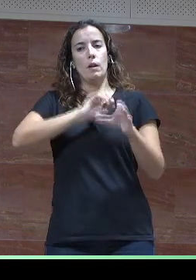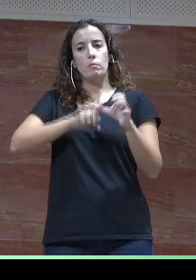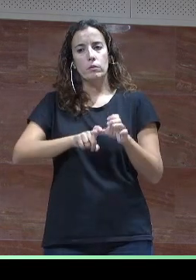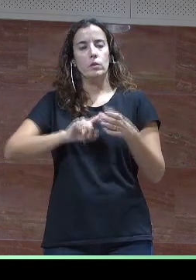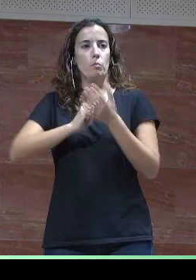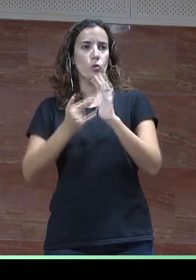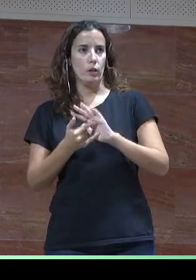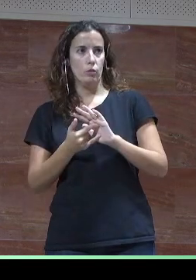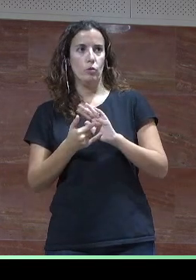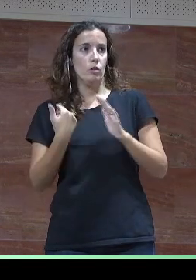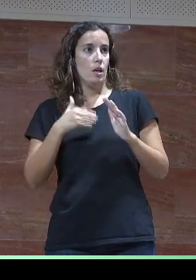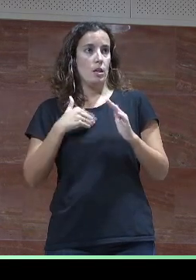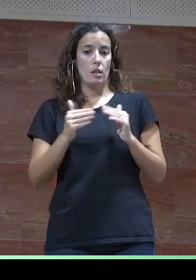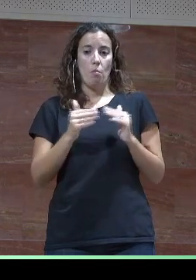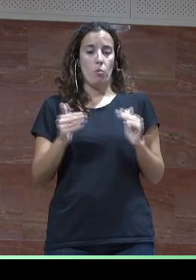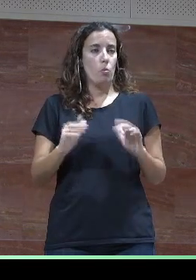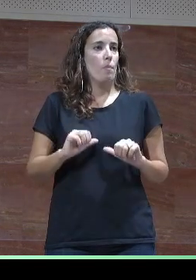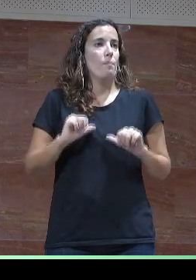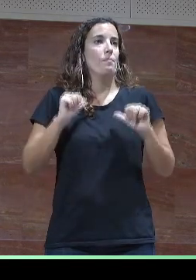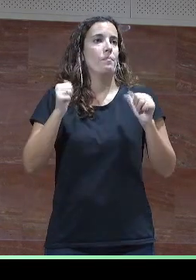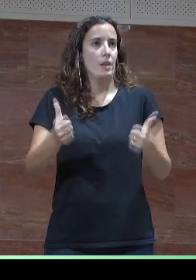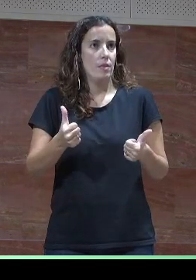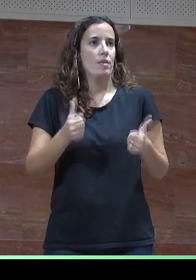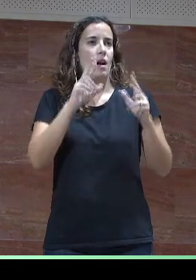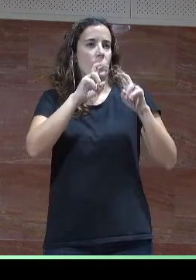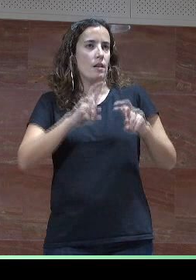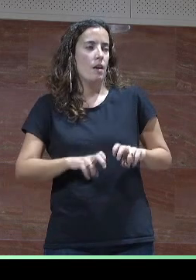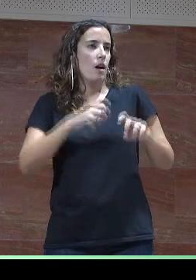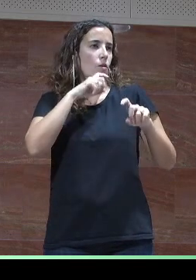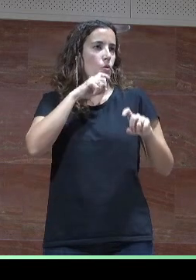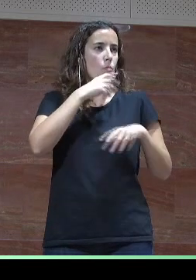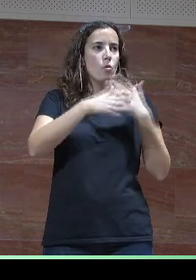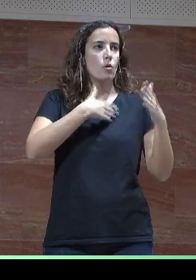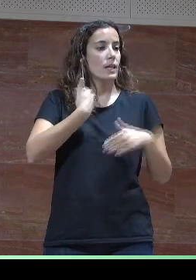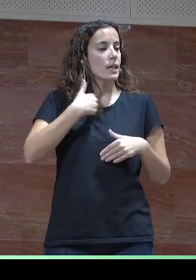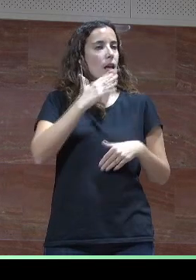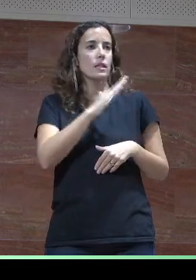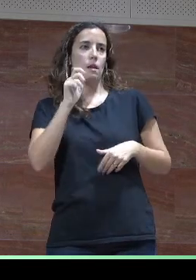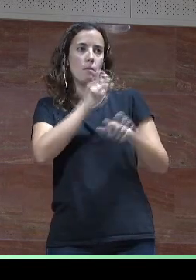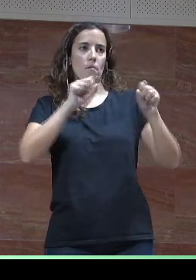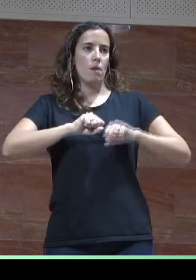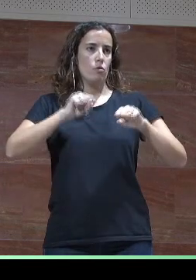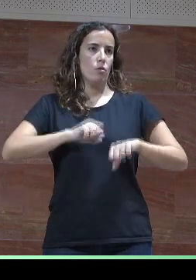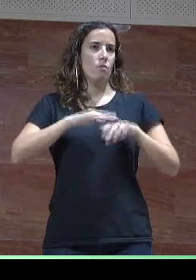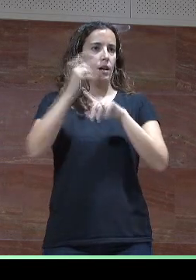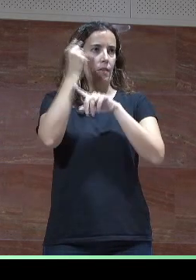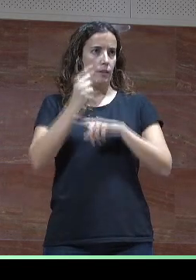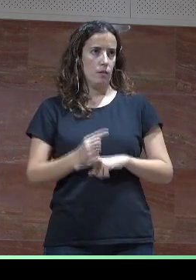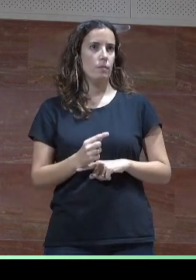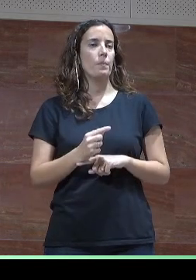necesidades desde el mismo momento en el que se analiza la historia y desde el mismo momento en que se diseña este tema. Y